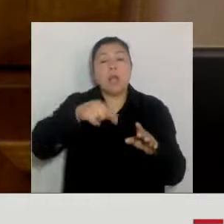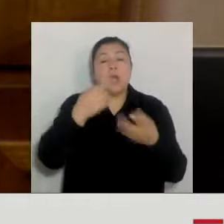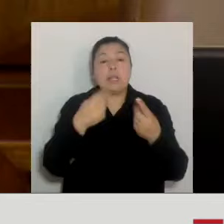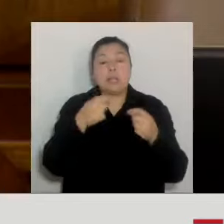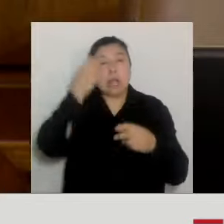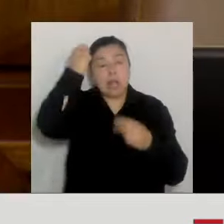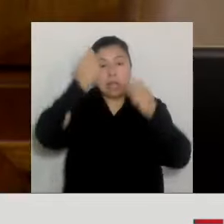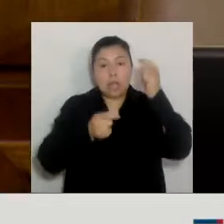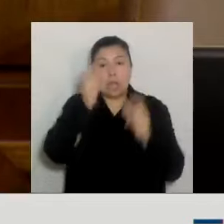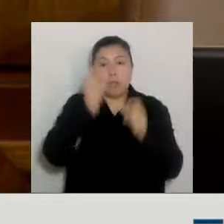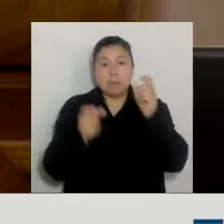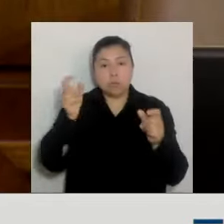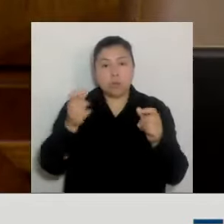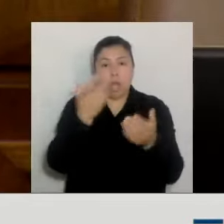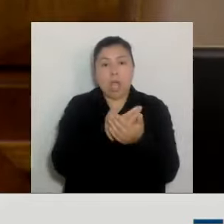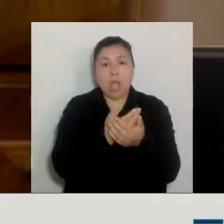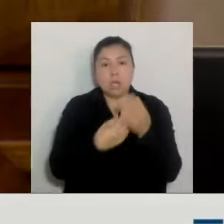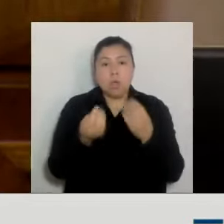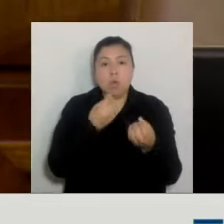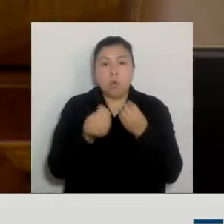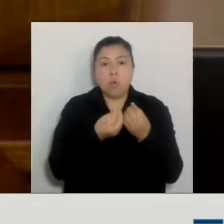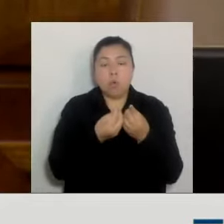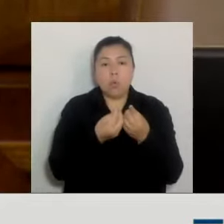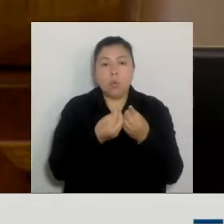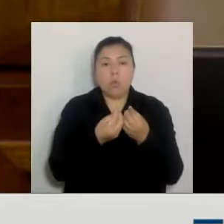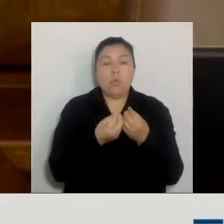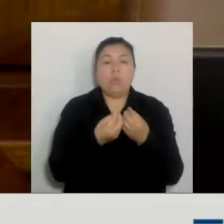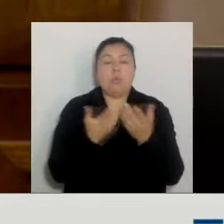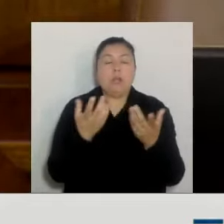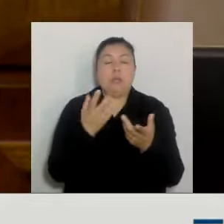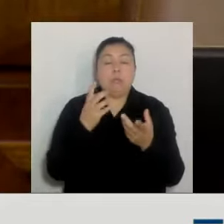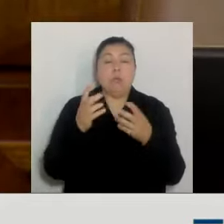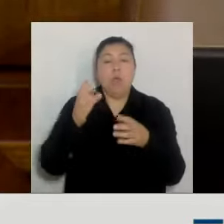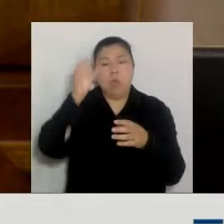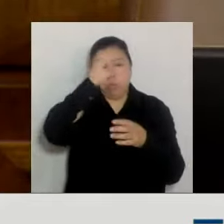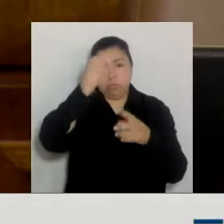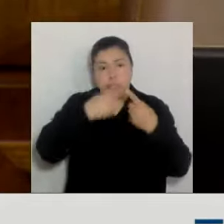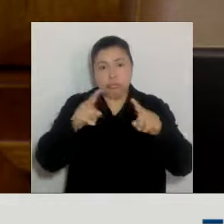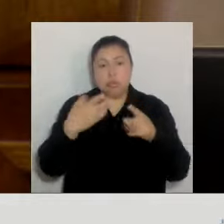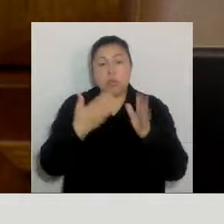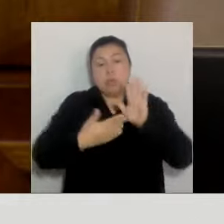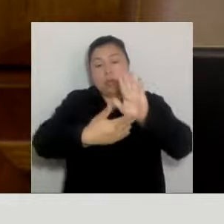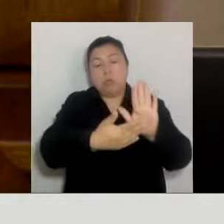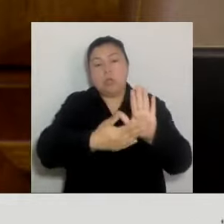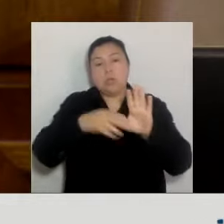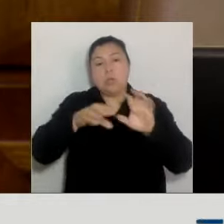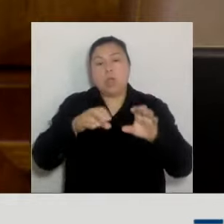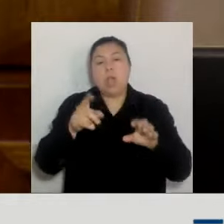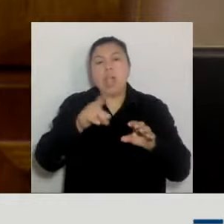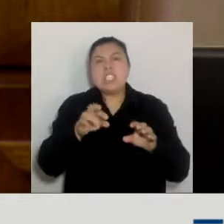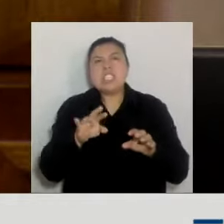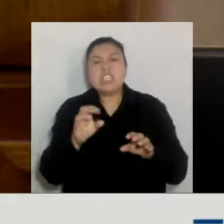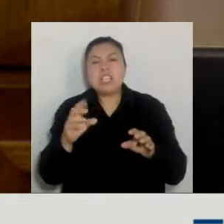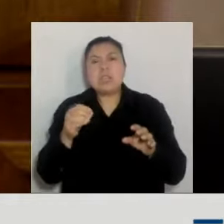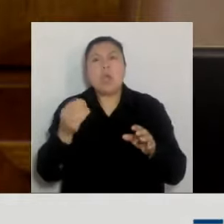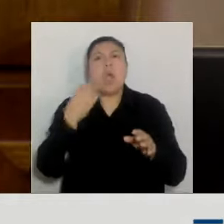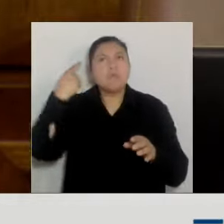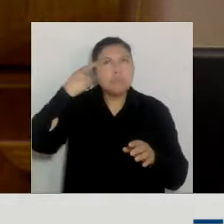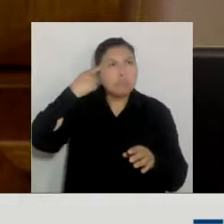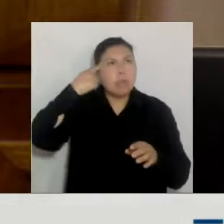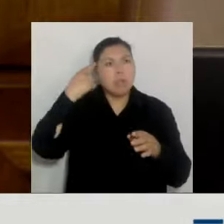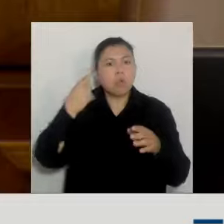personas de que hay una especie de perjuicio si es que consumen estos alimentos si usted le presentan un alimento que dice que es sintético a a mí me suena plástico me